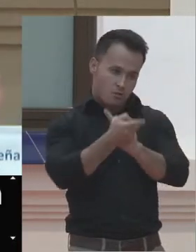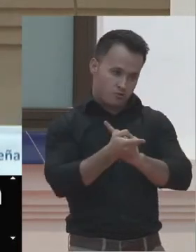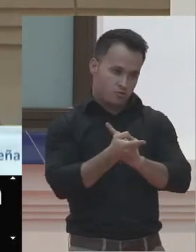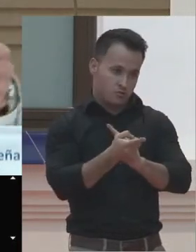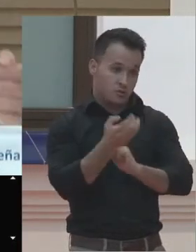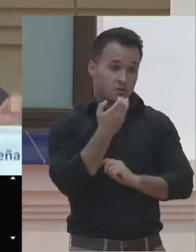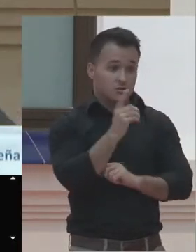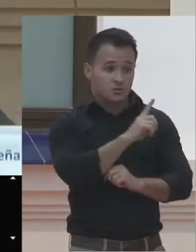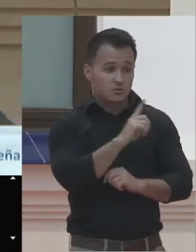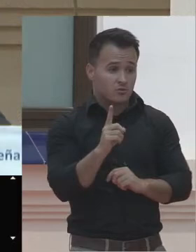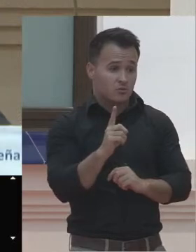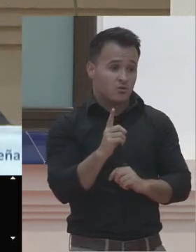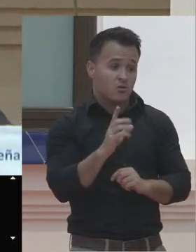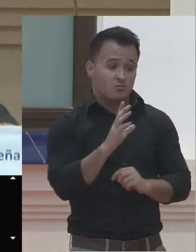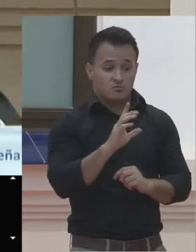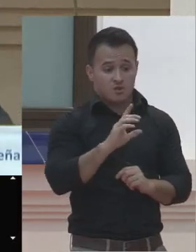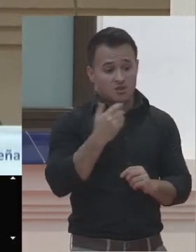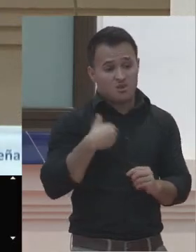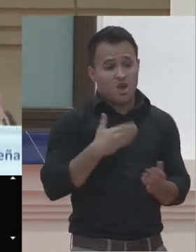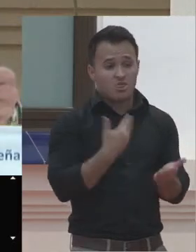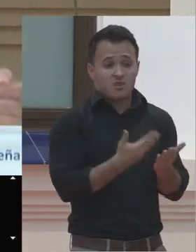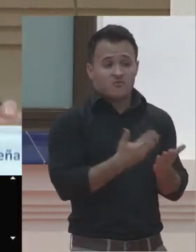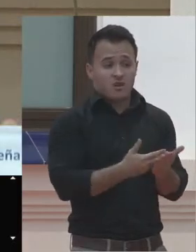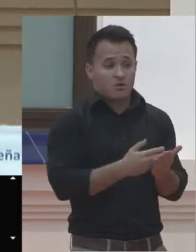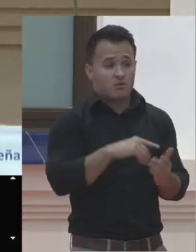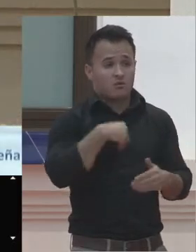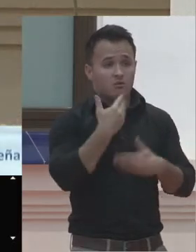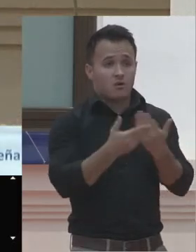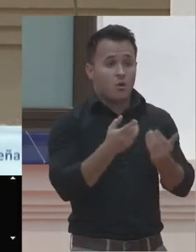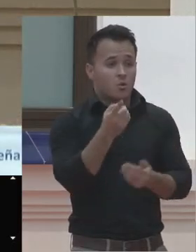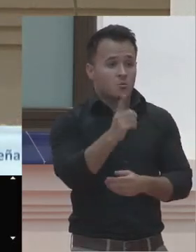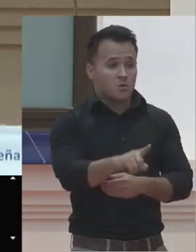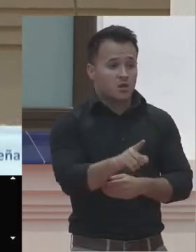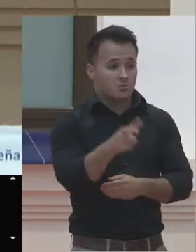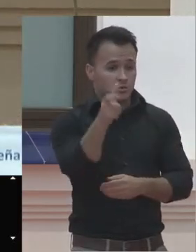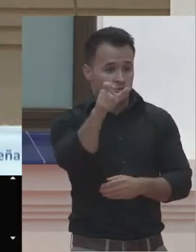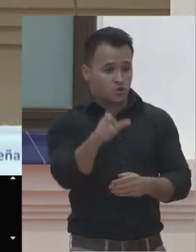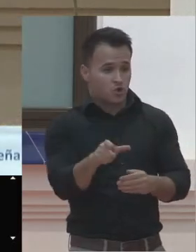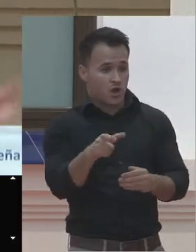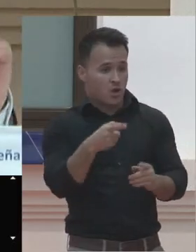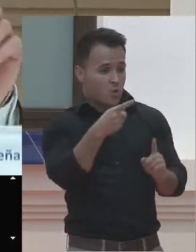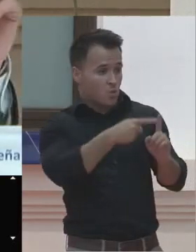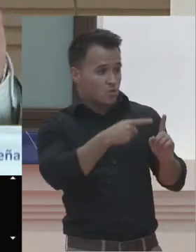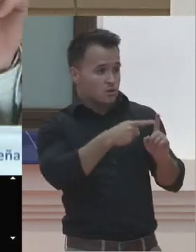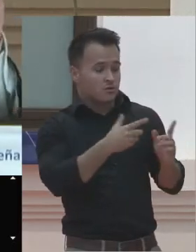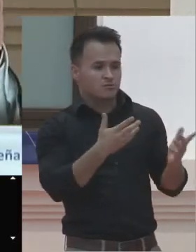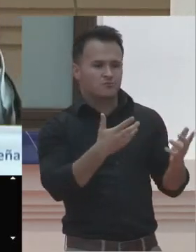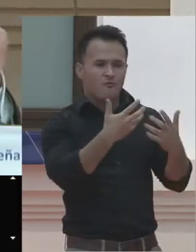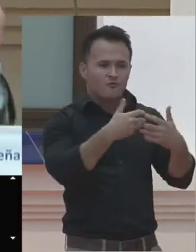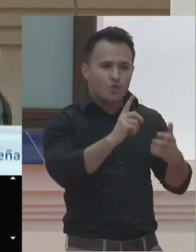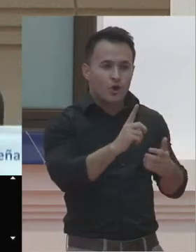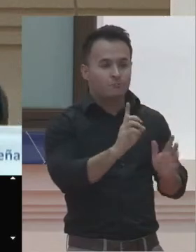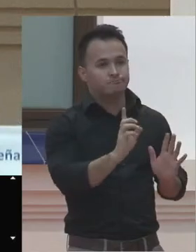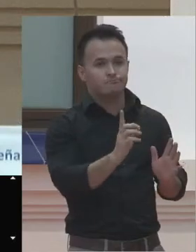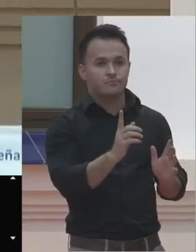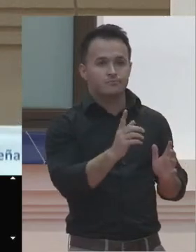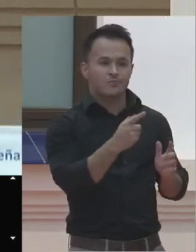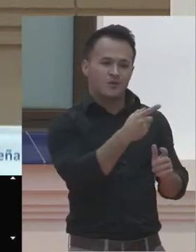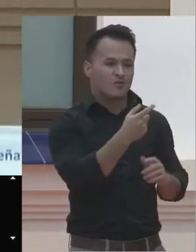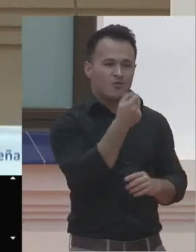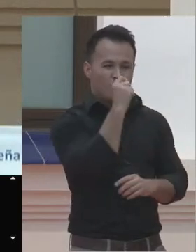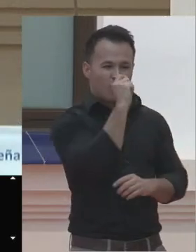es que, terminada la inauguración, al cabo de un mes alguien lo va a utilizar y aquello, no digo que no funcione, digo que no le